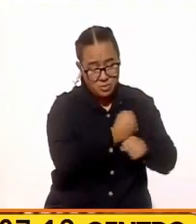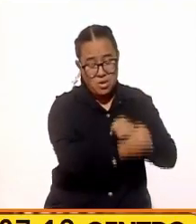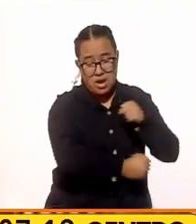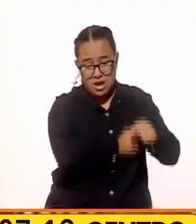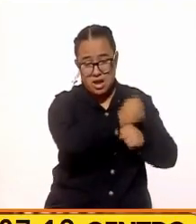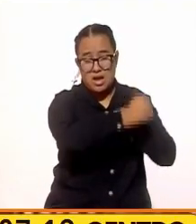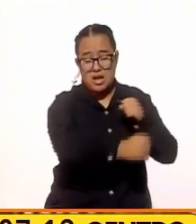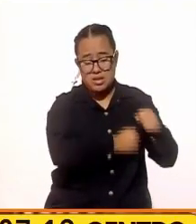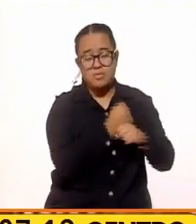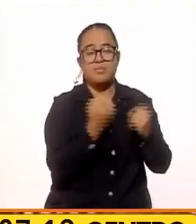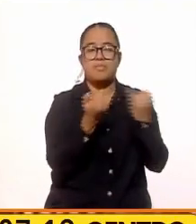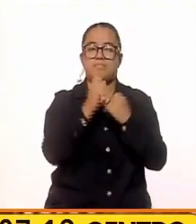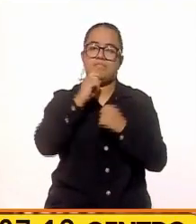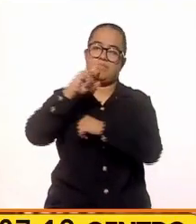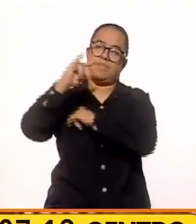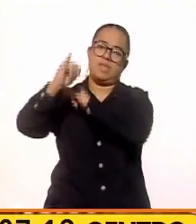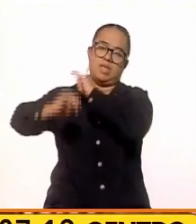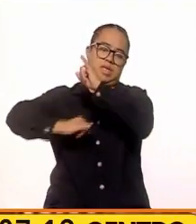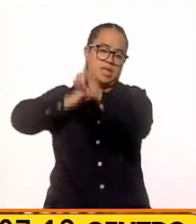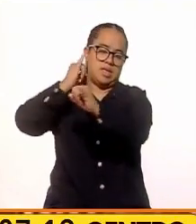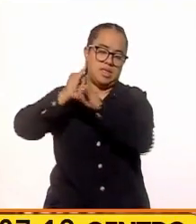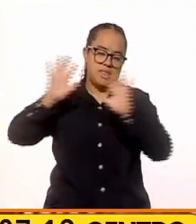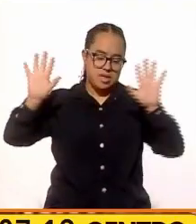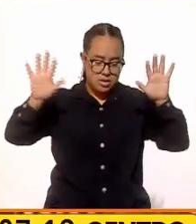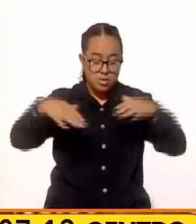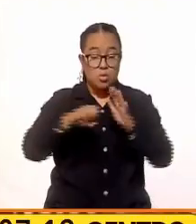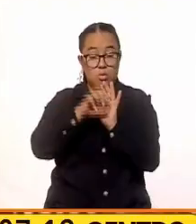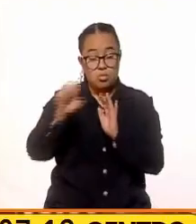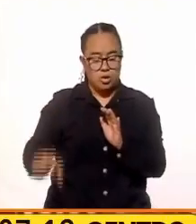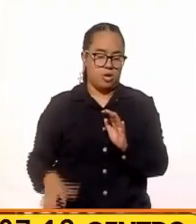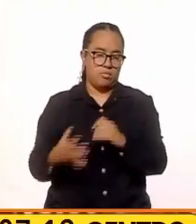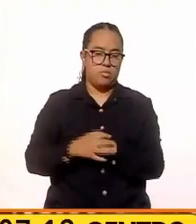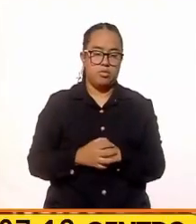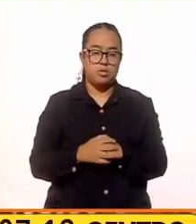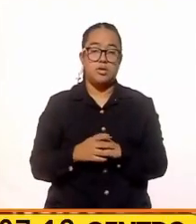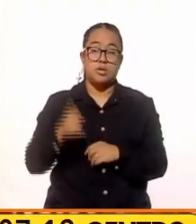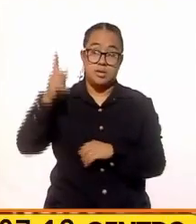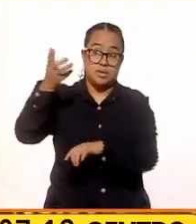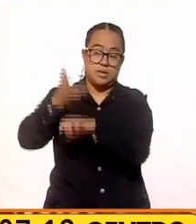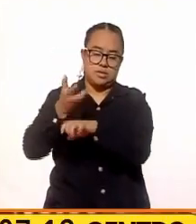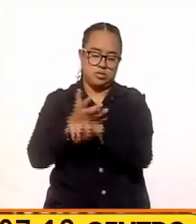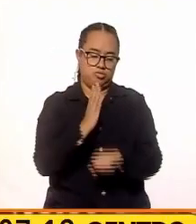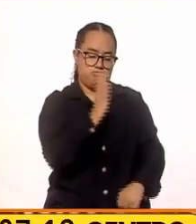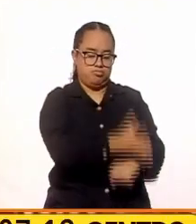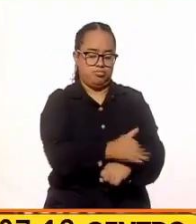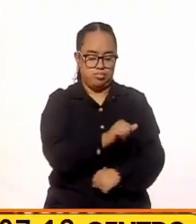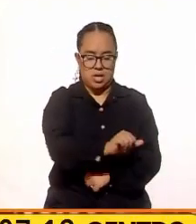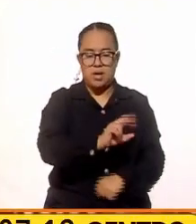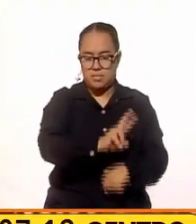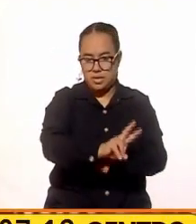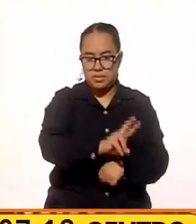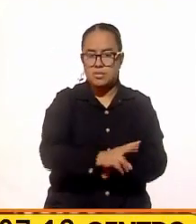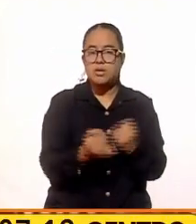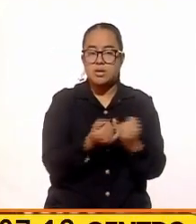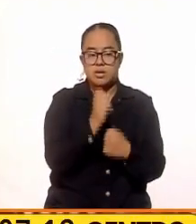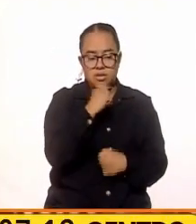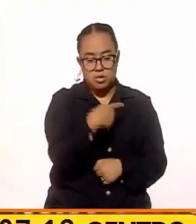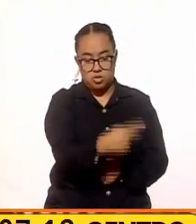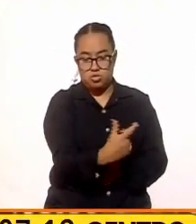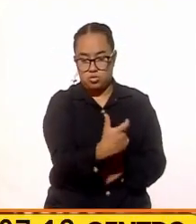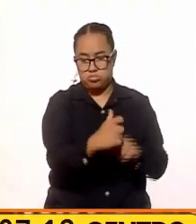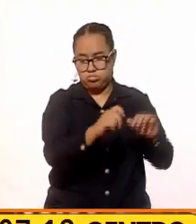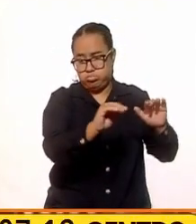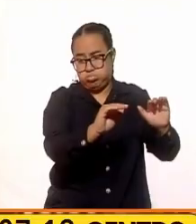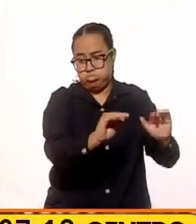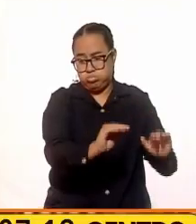por factores internacionales como la presión de las sanciones impuestas por Estados Unidos, pero también de la caída de la economía que apenas